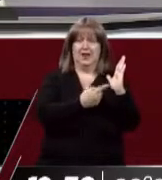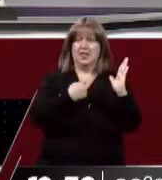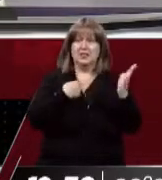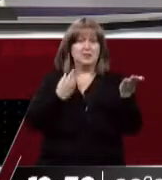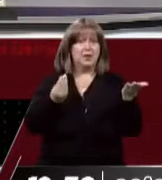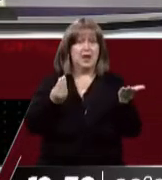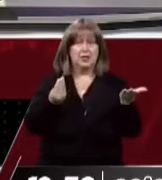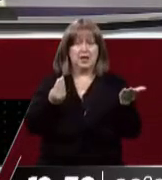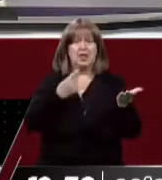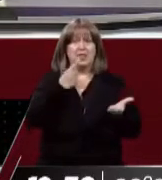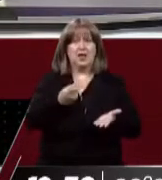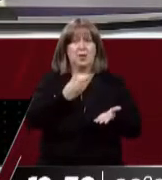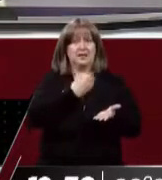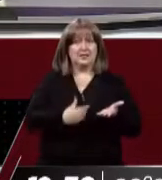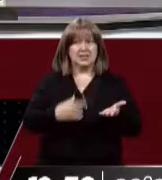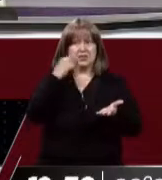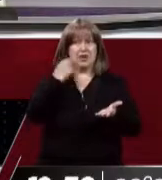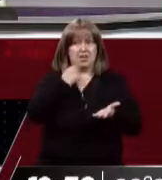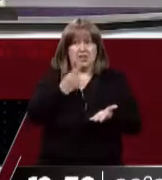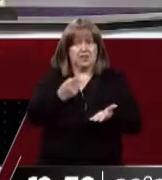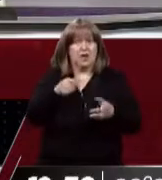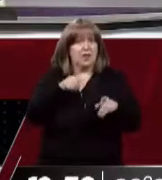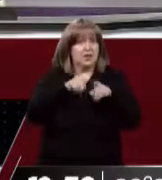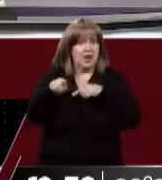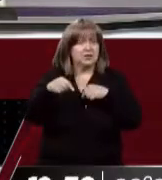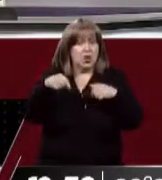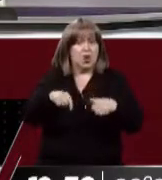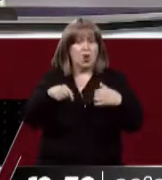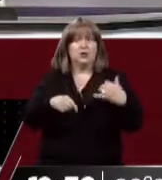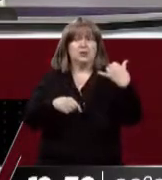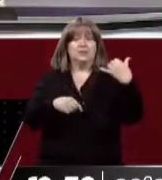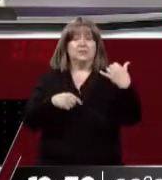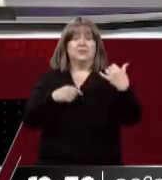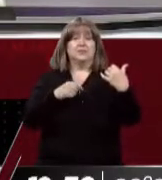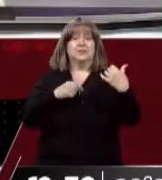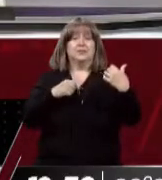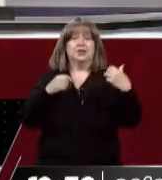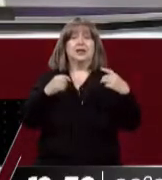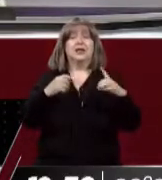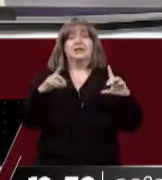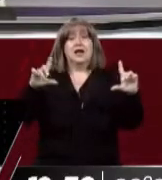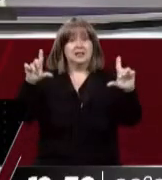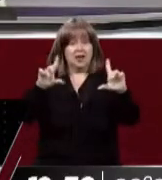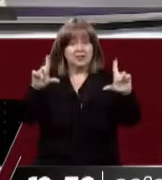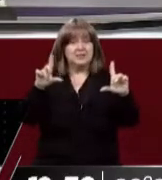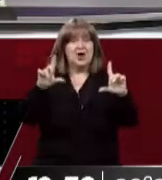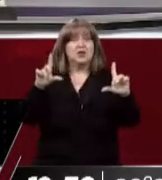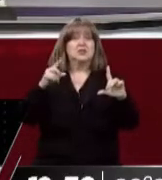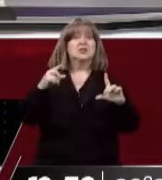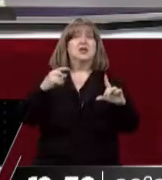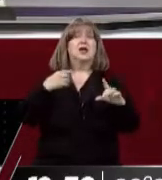lo dice nada menos que el presidente de la nación hoy alberto fernández tuvo una comunicación una entrevista con telecinco un canal español